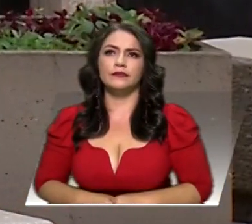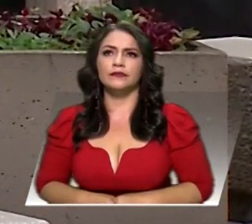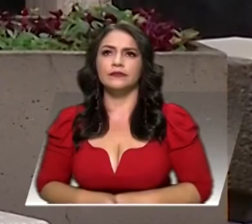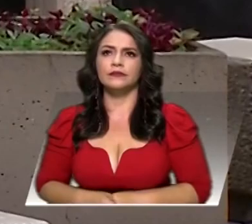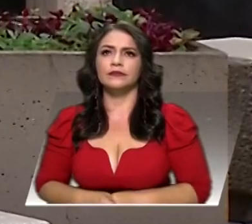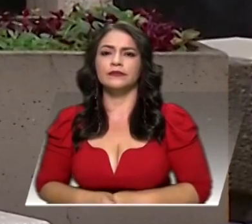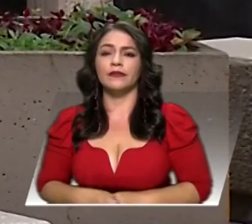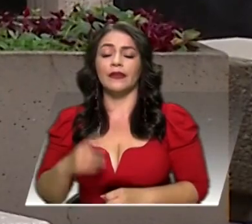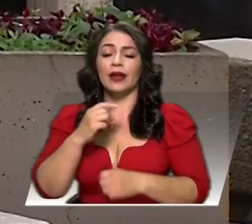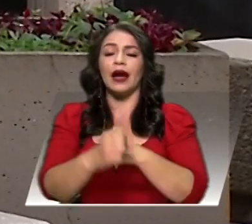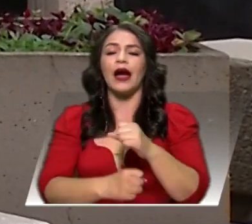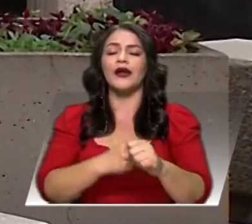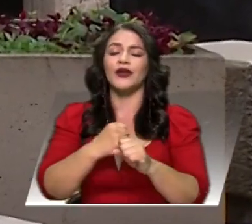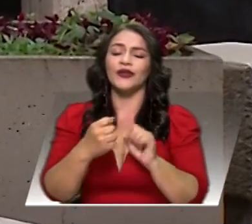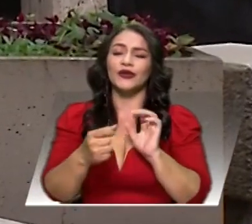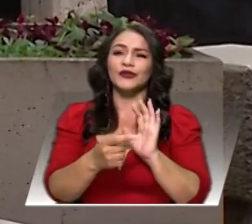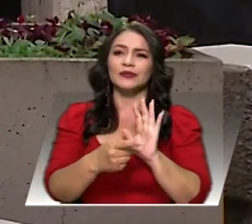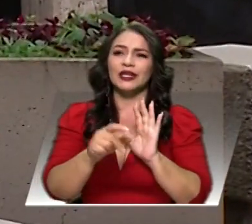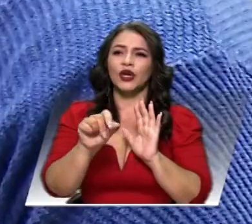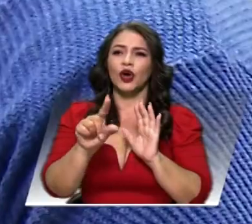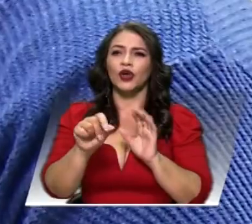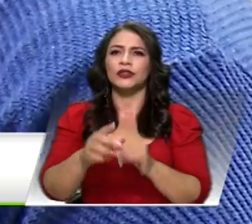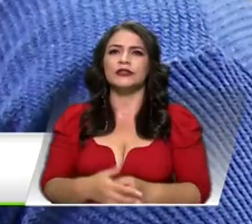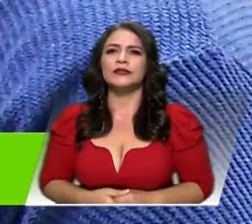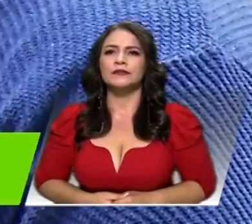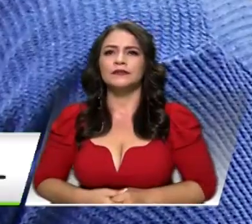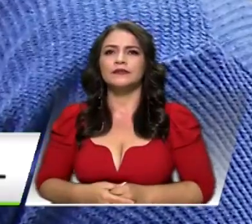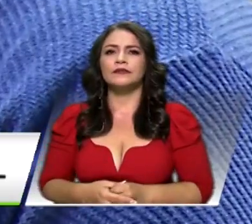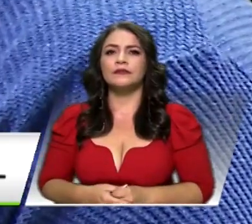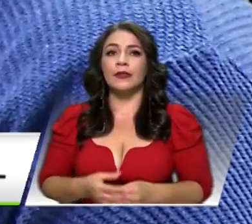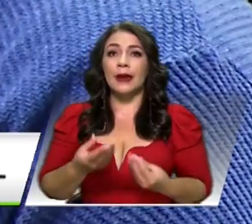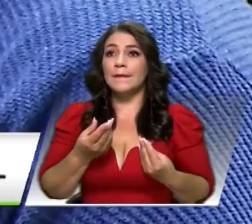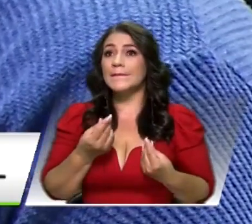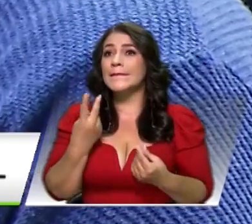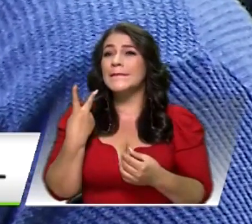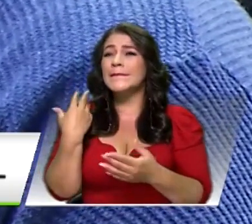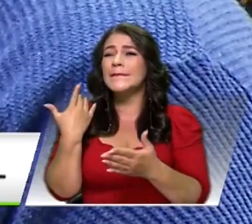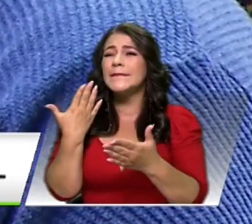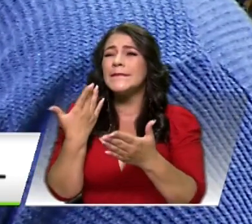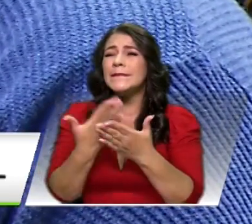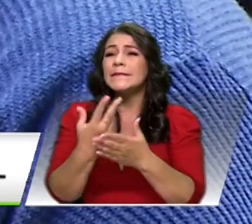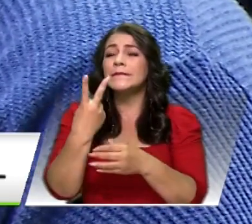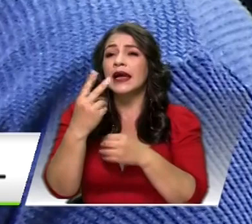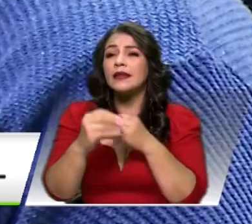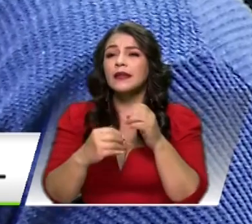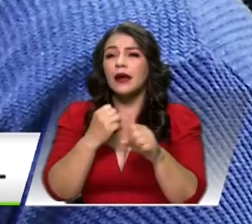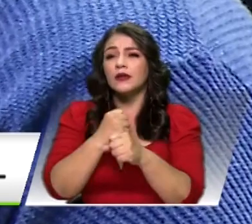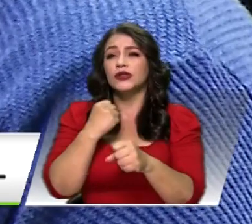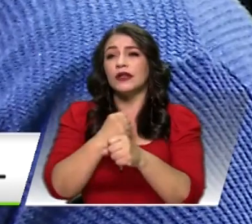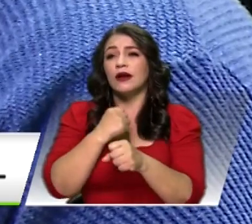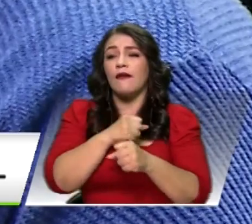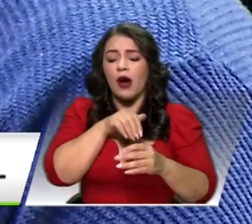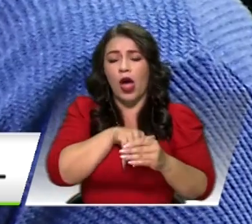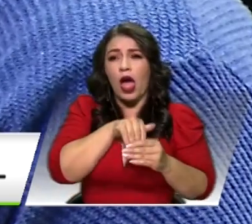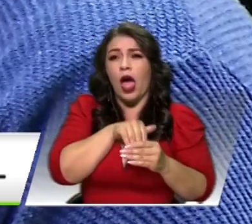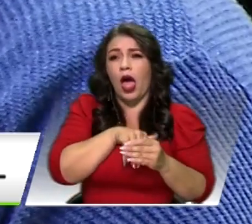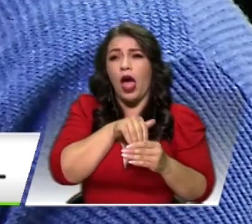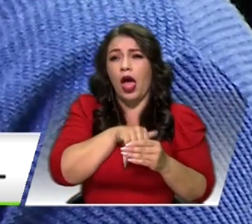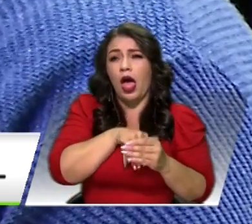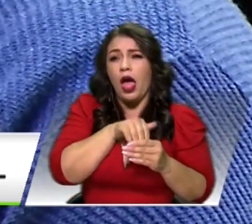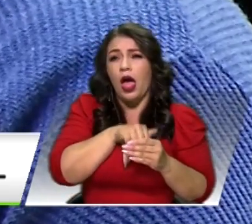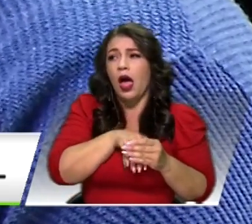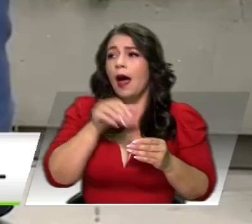Corría el año 2011. Elkin había juntado los ahorros de 20 años de trabajo y se había metido en una deuda